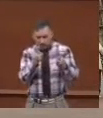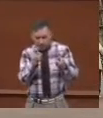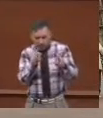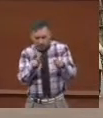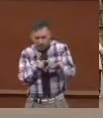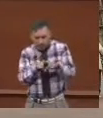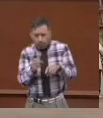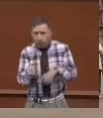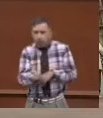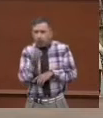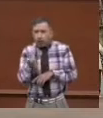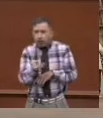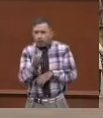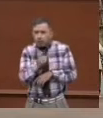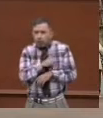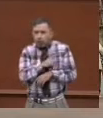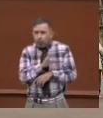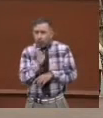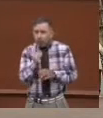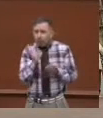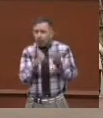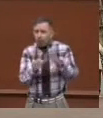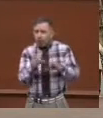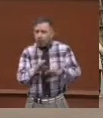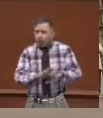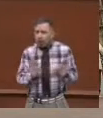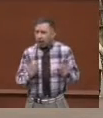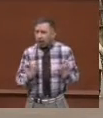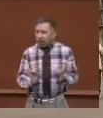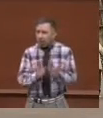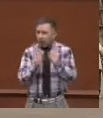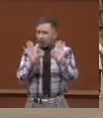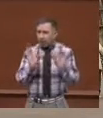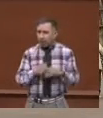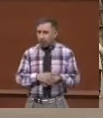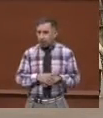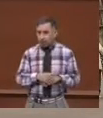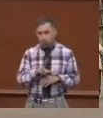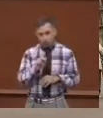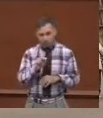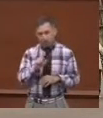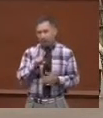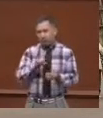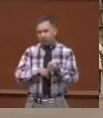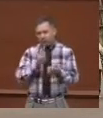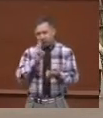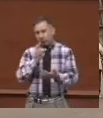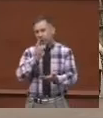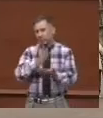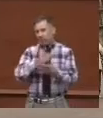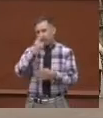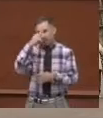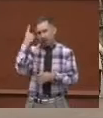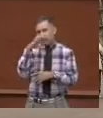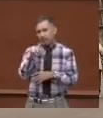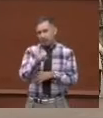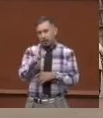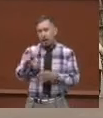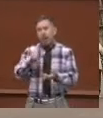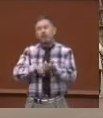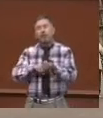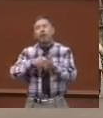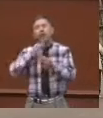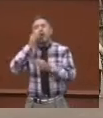obvio, más bien, que se trató de una campaña organizada y patrocinada para beneficiar